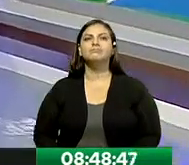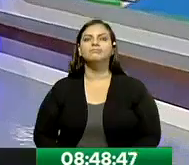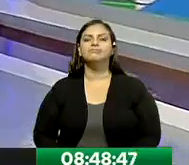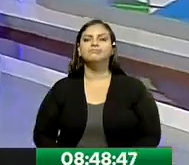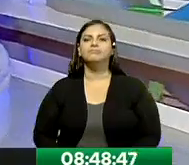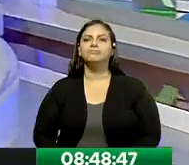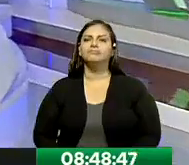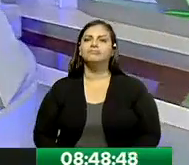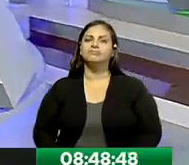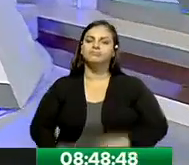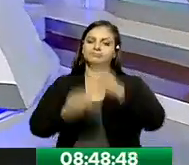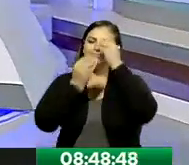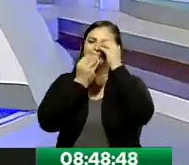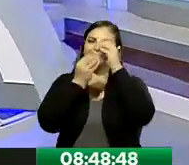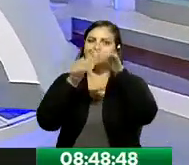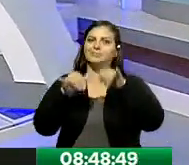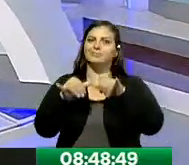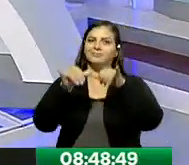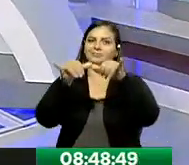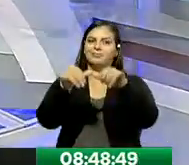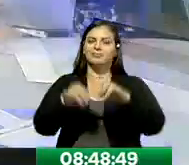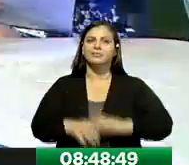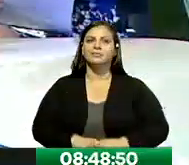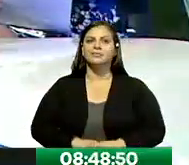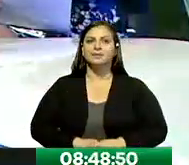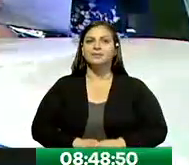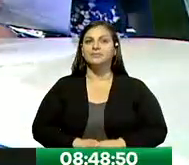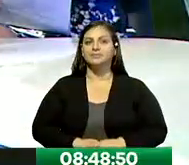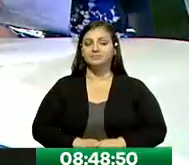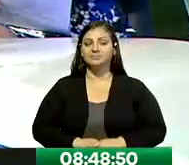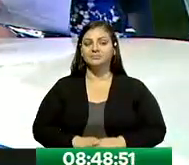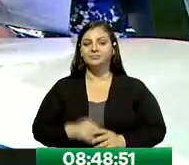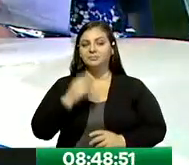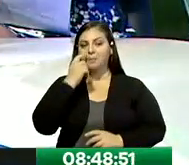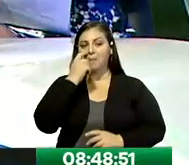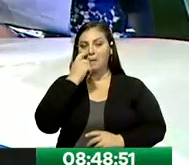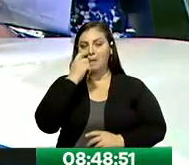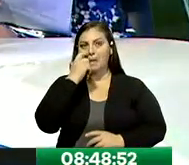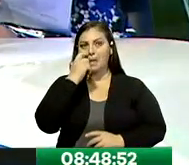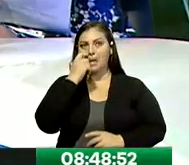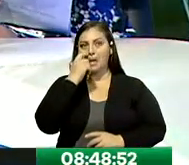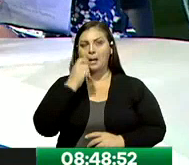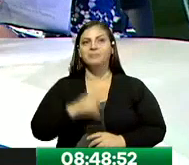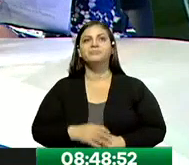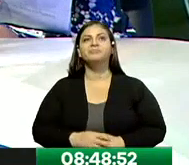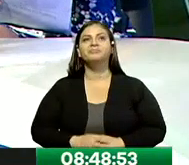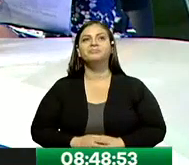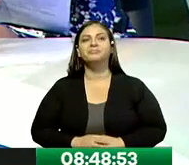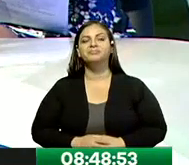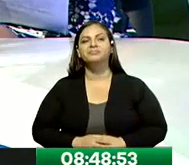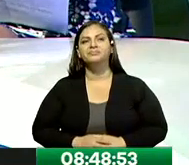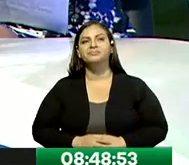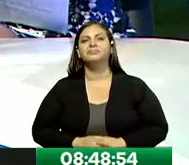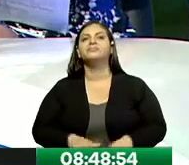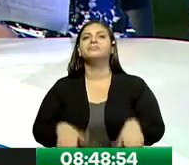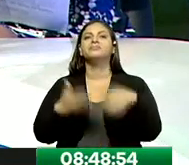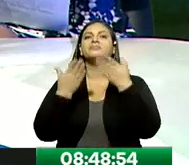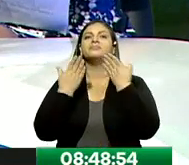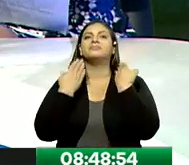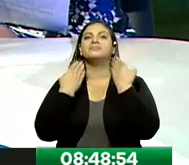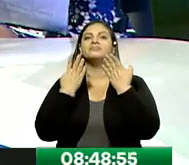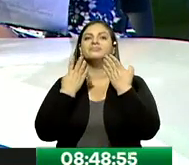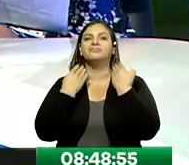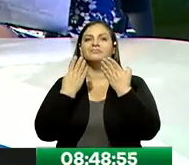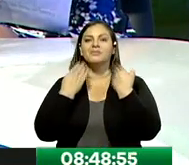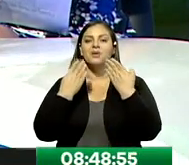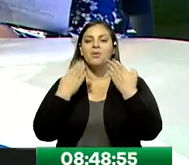Seguimos informando, amigos televidentes, un sujeto quiso lanzarse del segundo piso de una vivienda tras aparentemente intentar robar. Según la